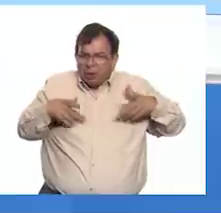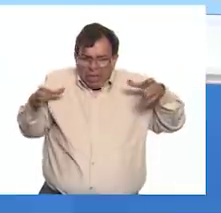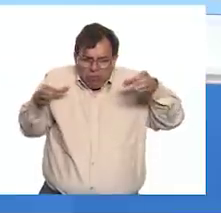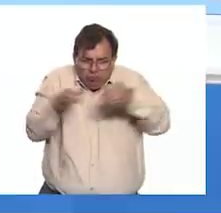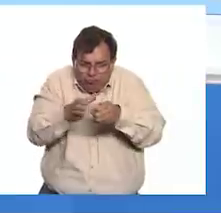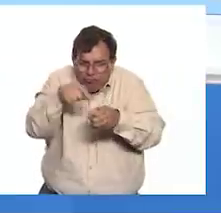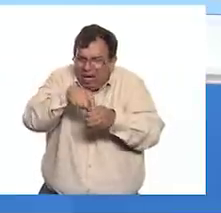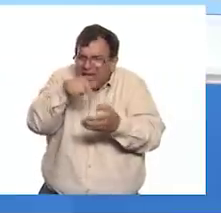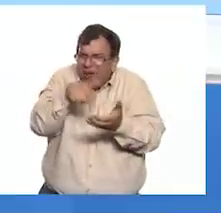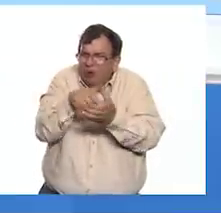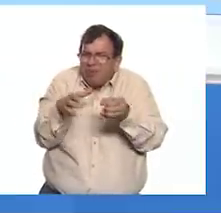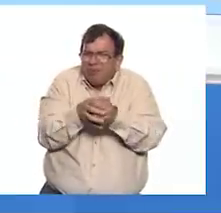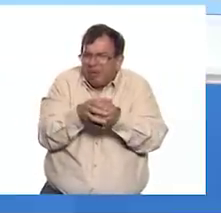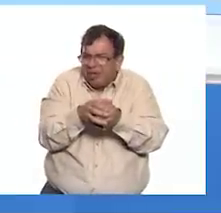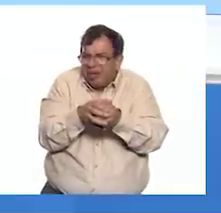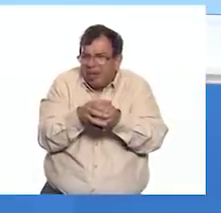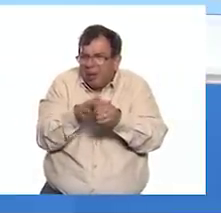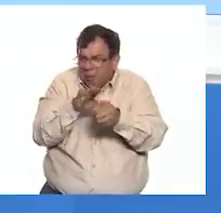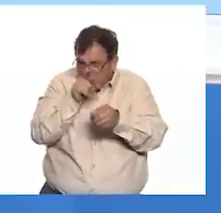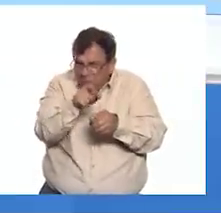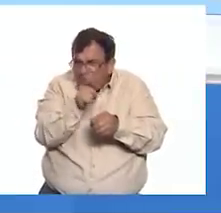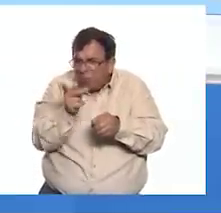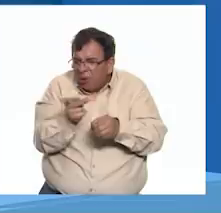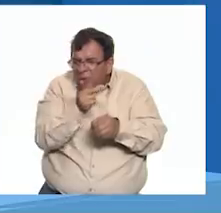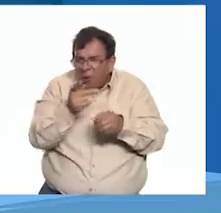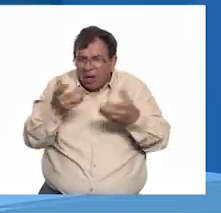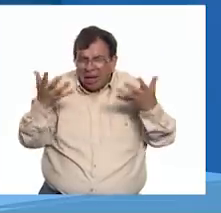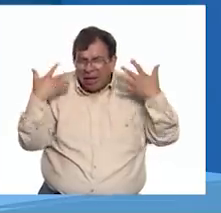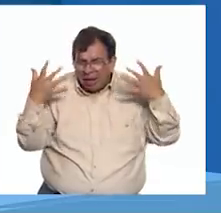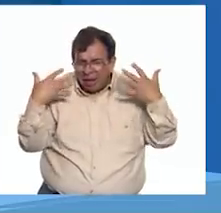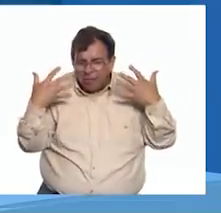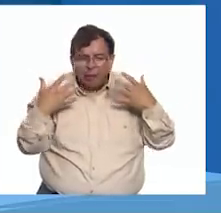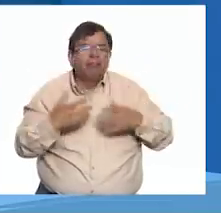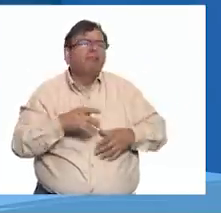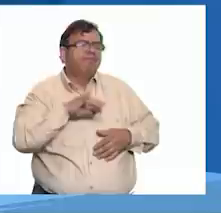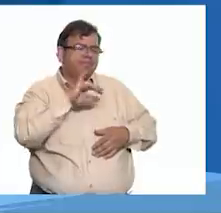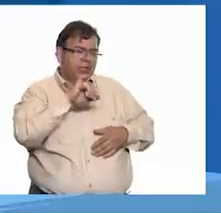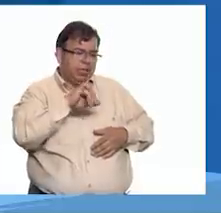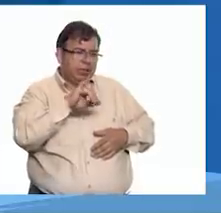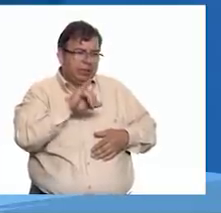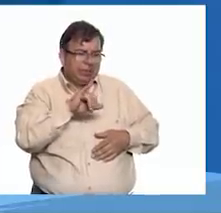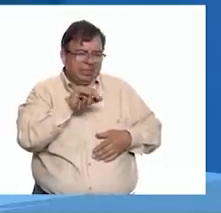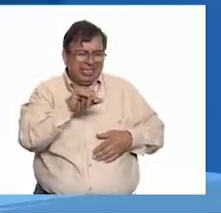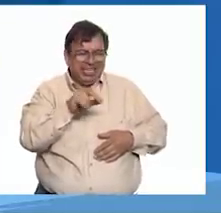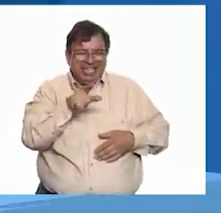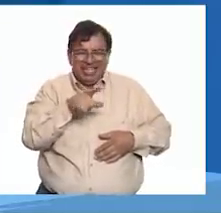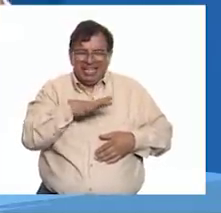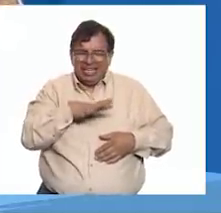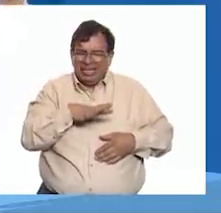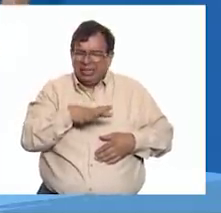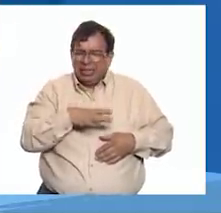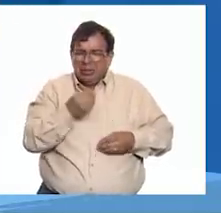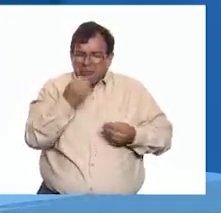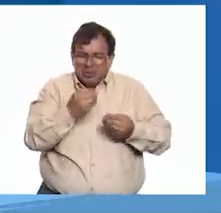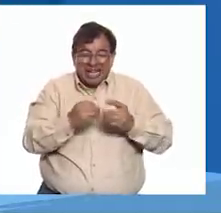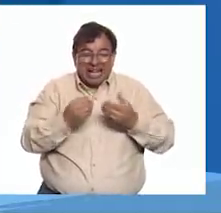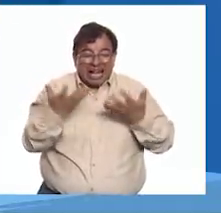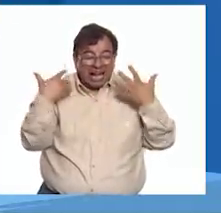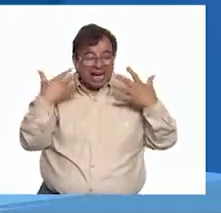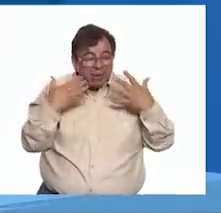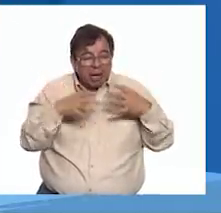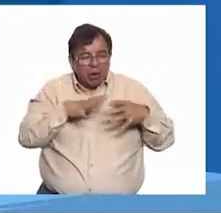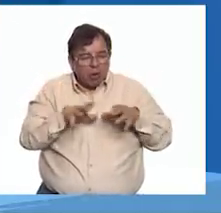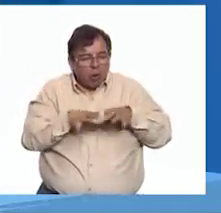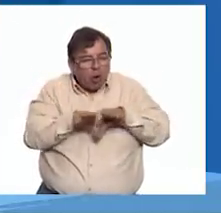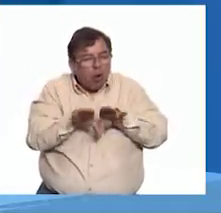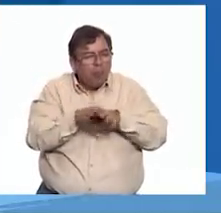lugares. ¿Eso es debido a las condiciones del clima principalmente? Sí, es un factor que influye en gran medida cómo